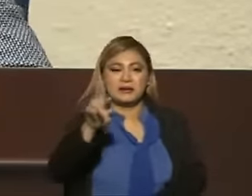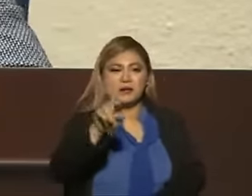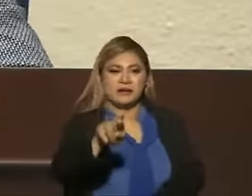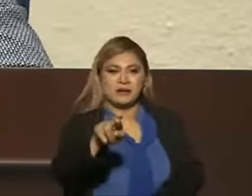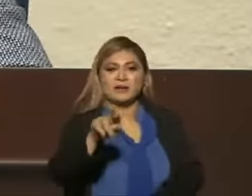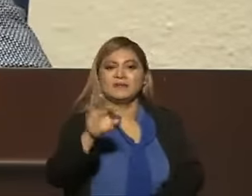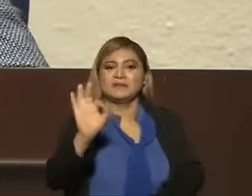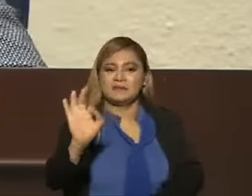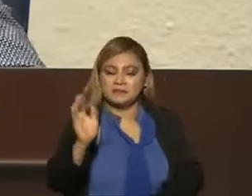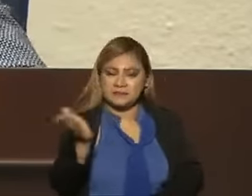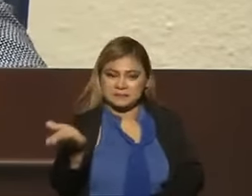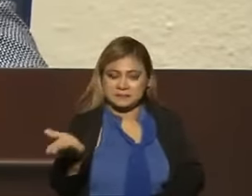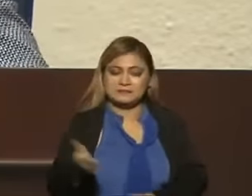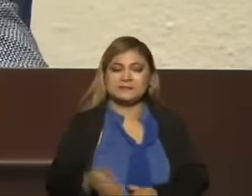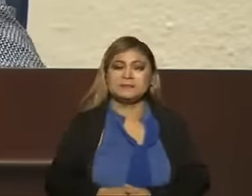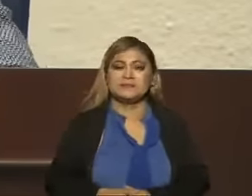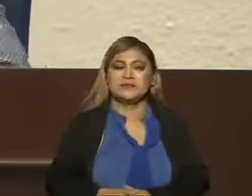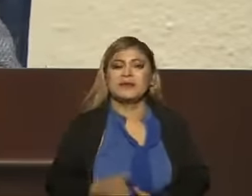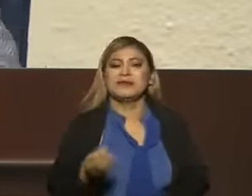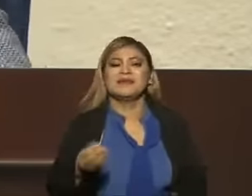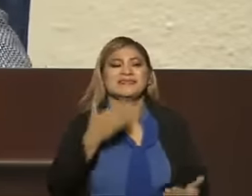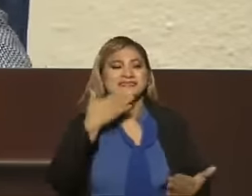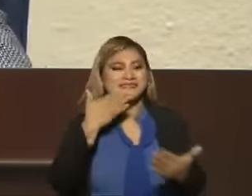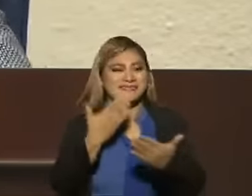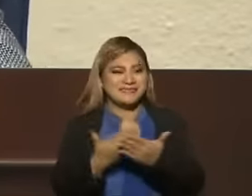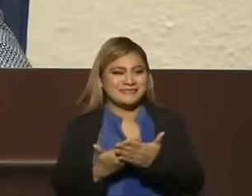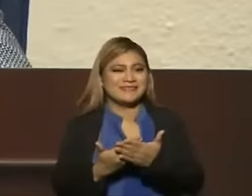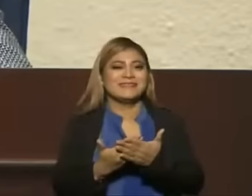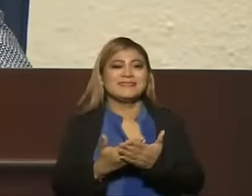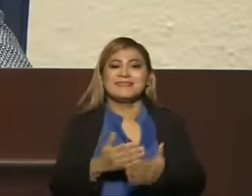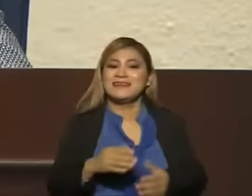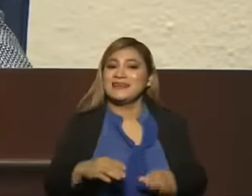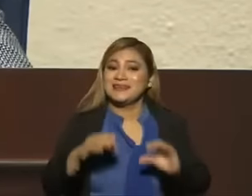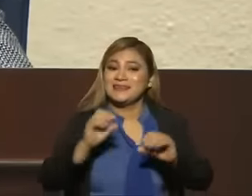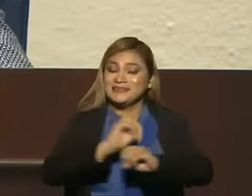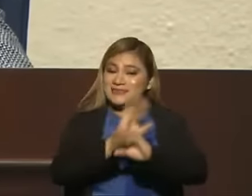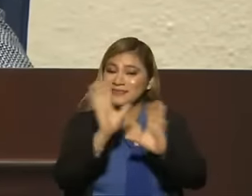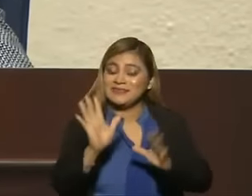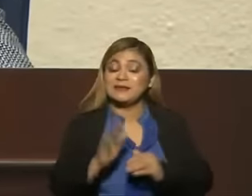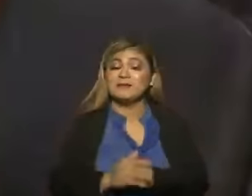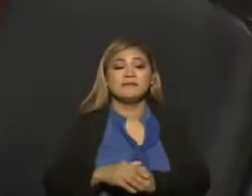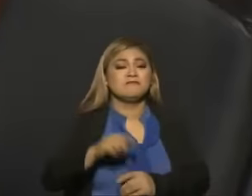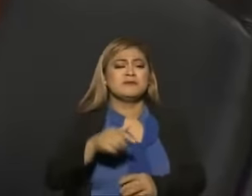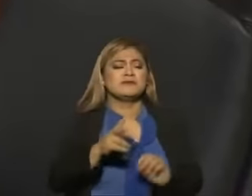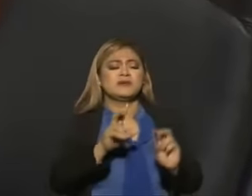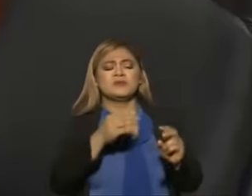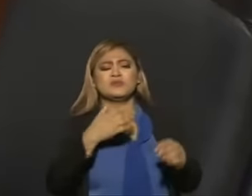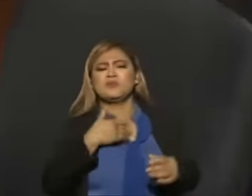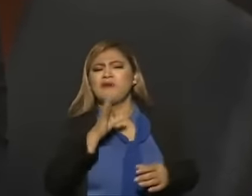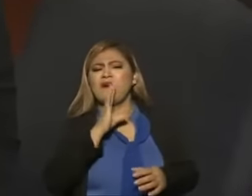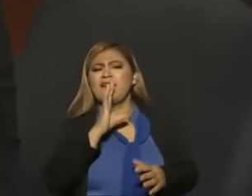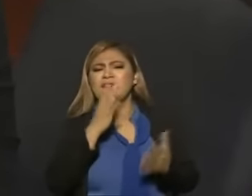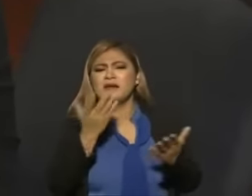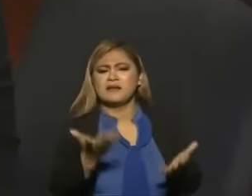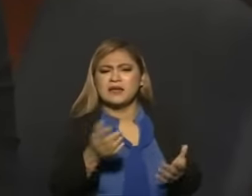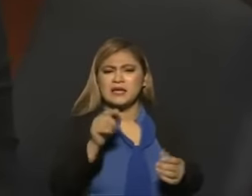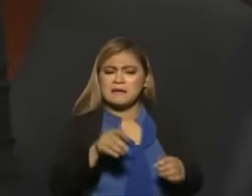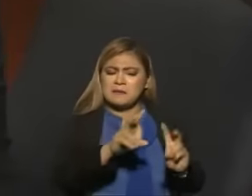Muchísimas gracias, señor presidente. Mi consulta va relacionada en el tema ambiental.